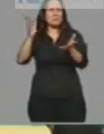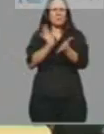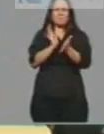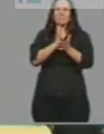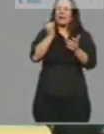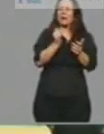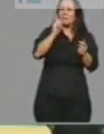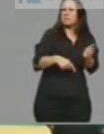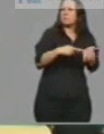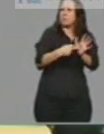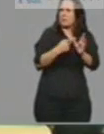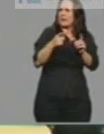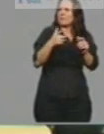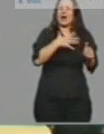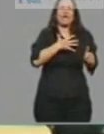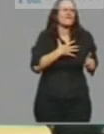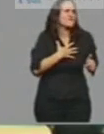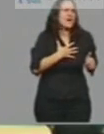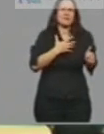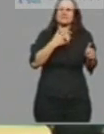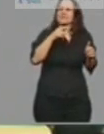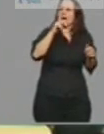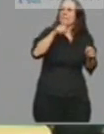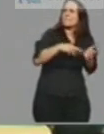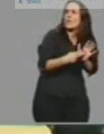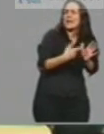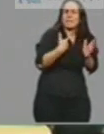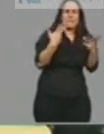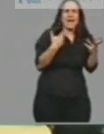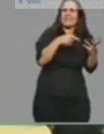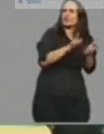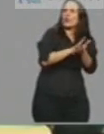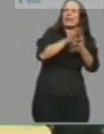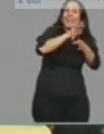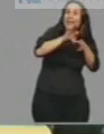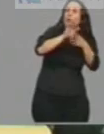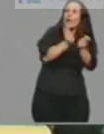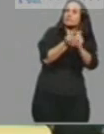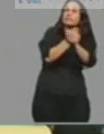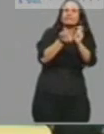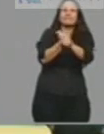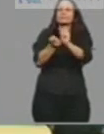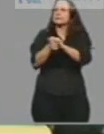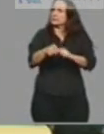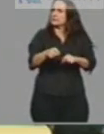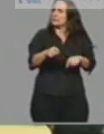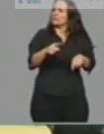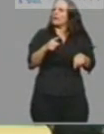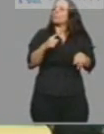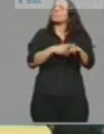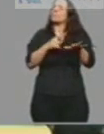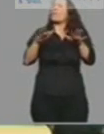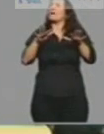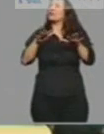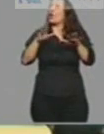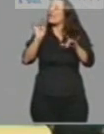al trust, a la confianza que se tiene que tener en la reestructuración de deuda en un momento muy difícil de todo el